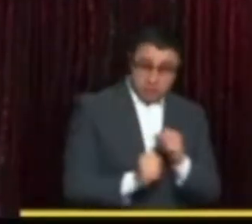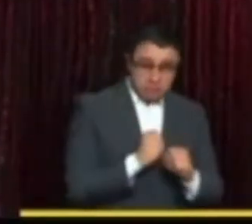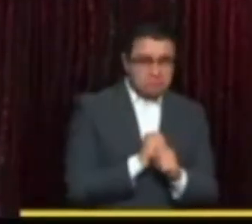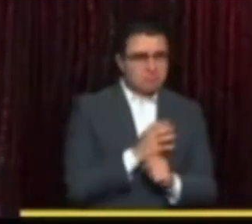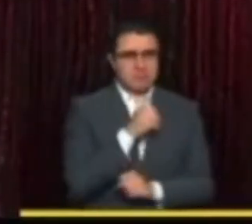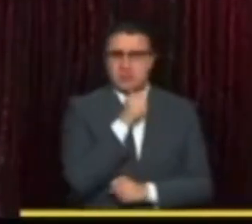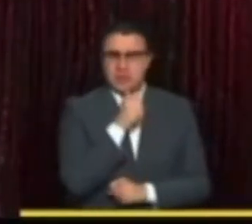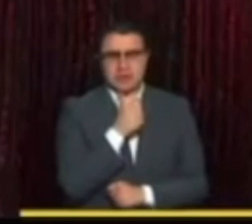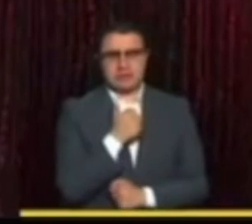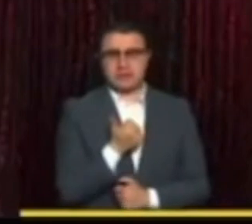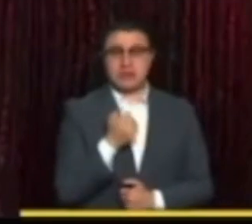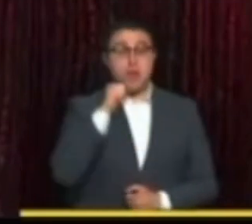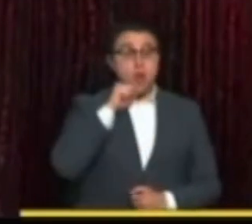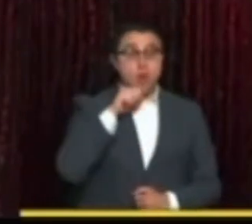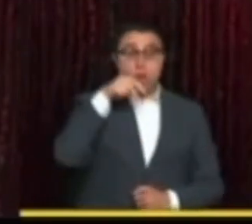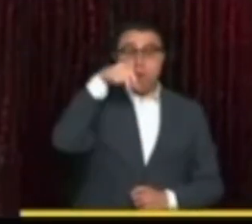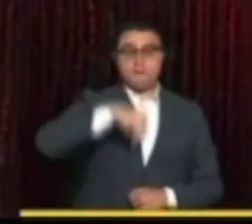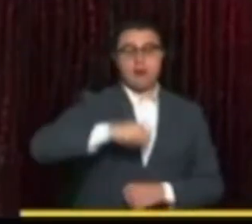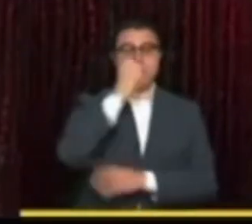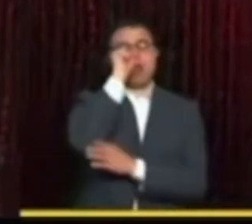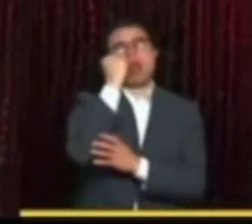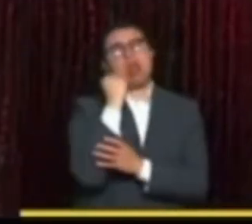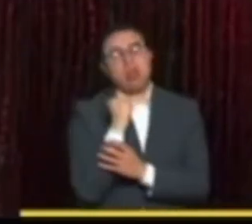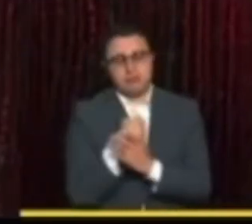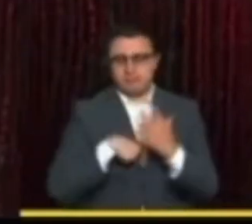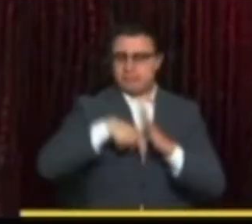crisis humanitaria.